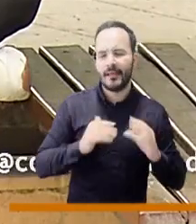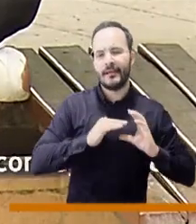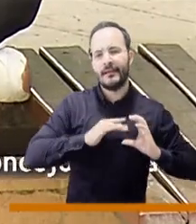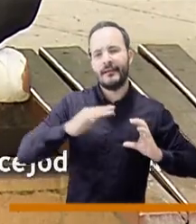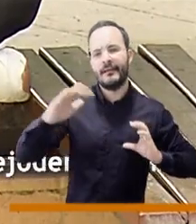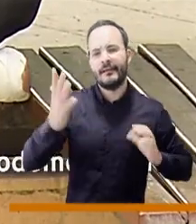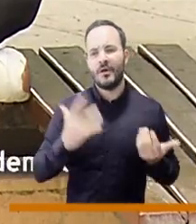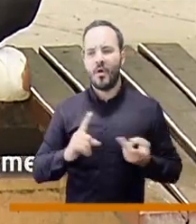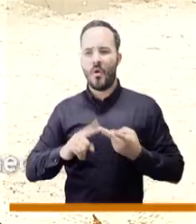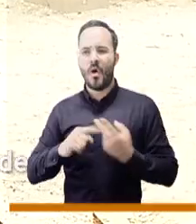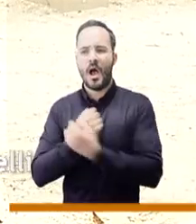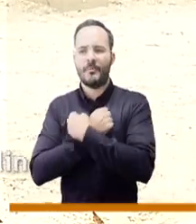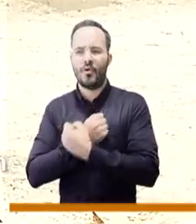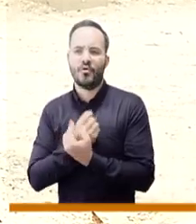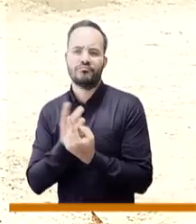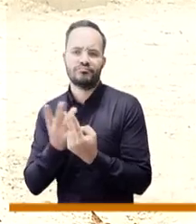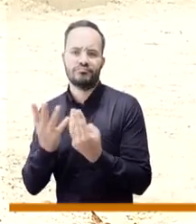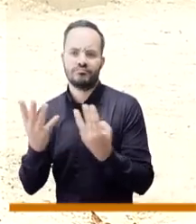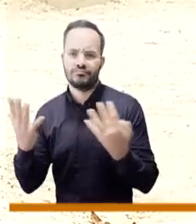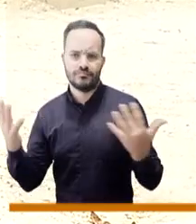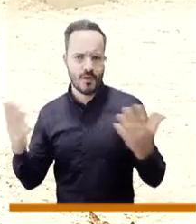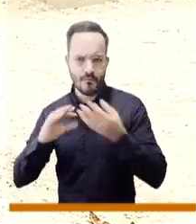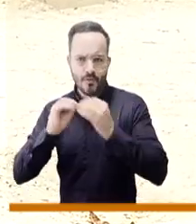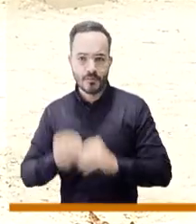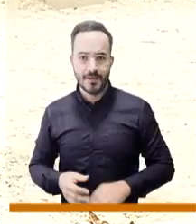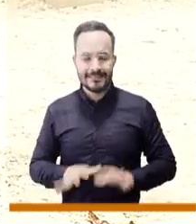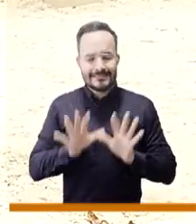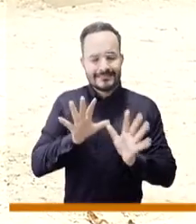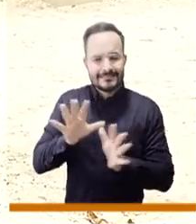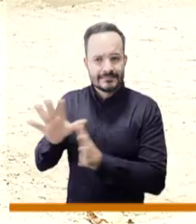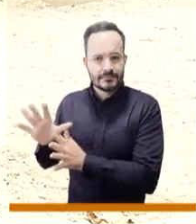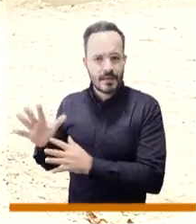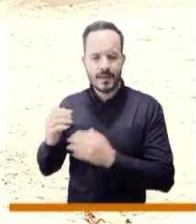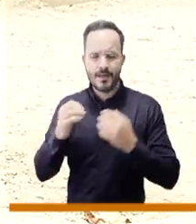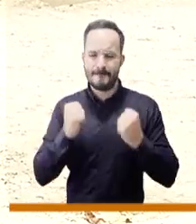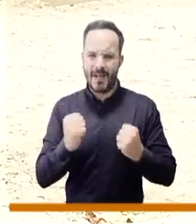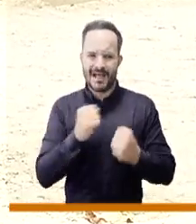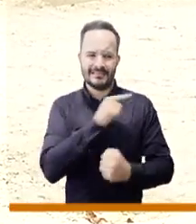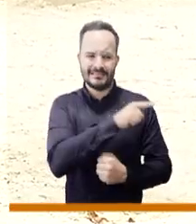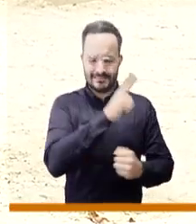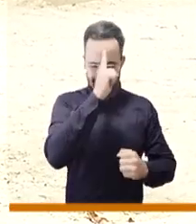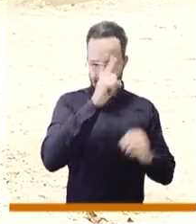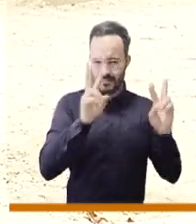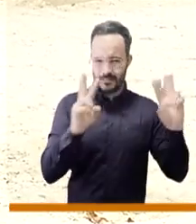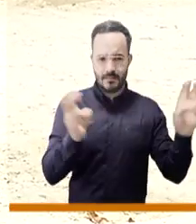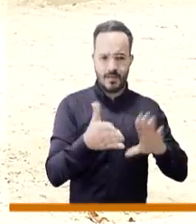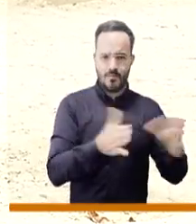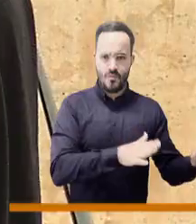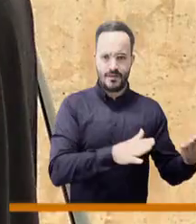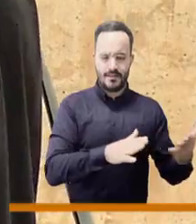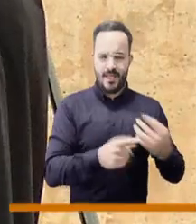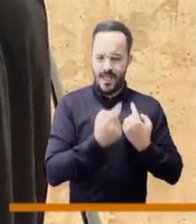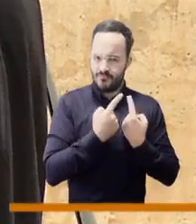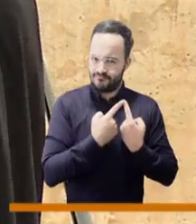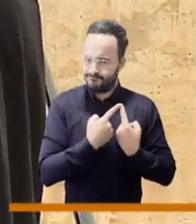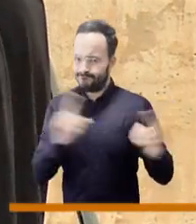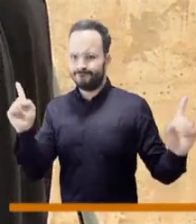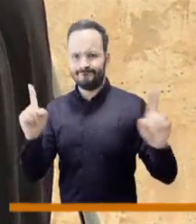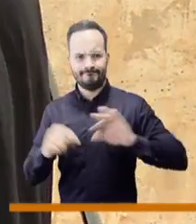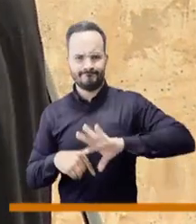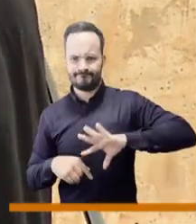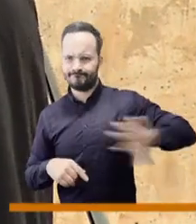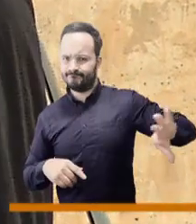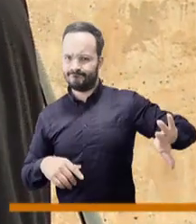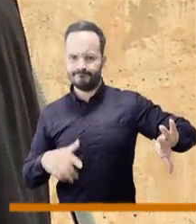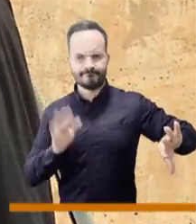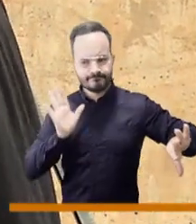romántico, el poliamor, más allá de eso, es romper con esa idea de muerte y esa